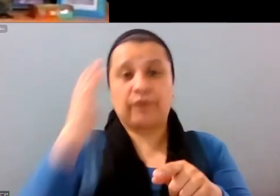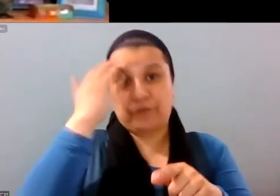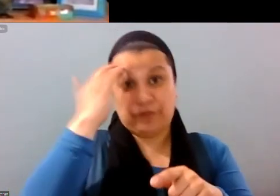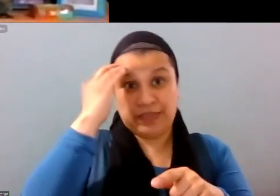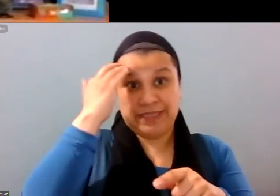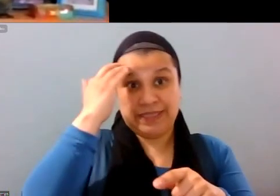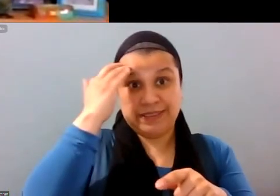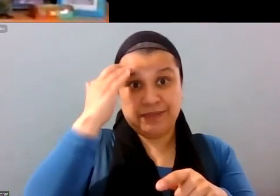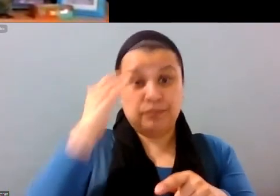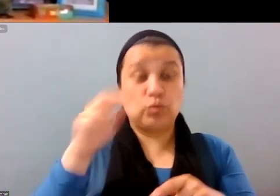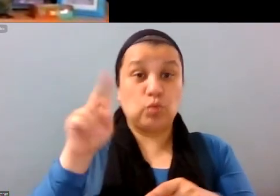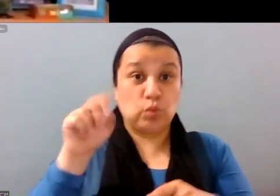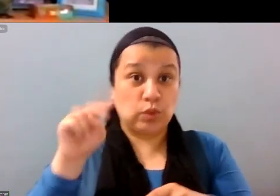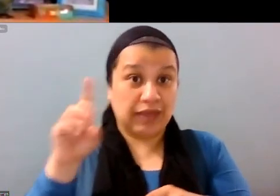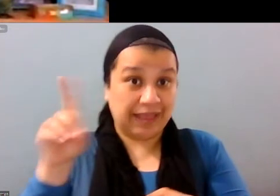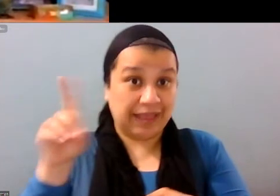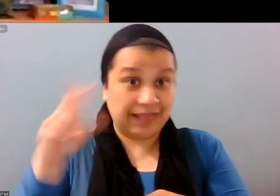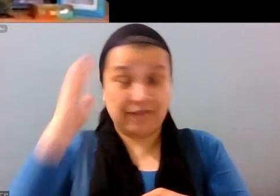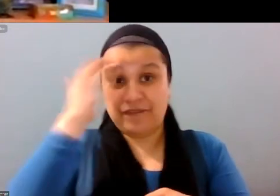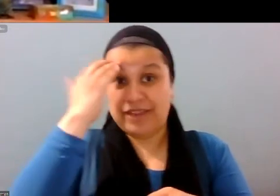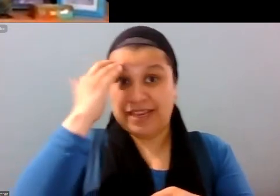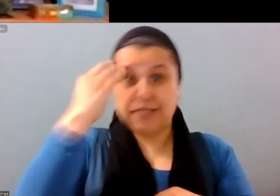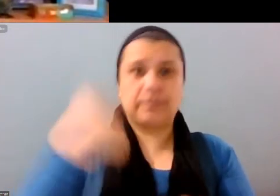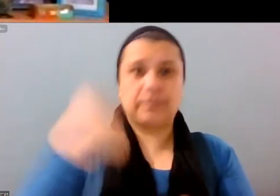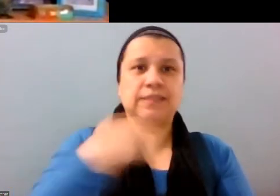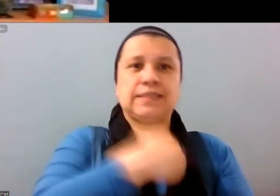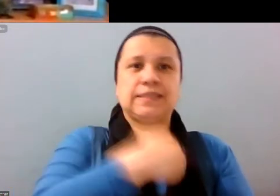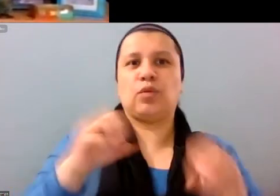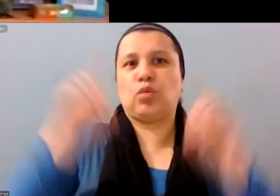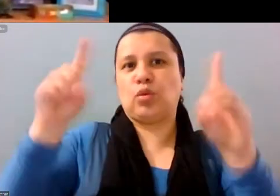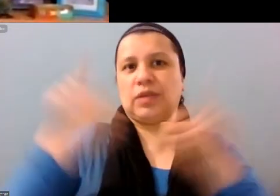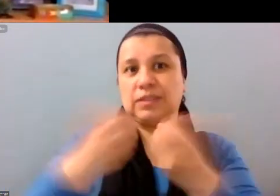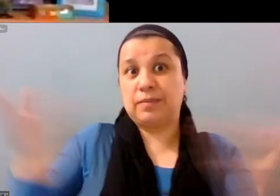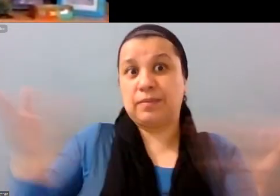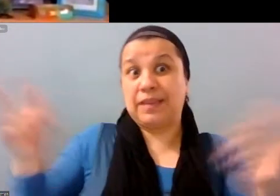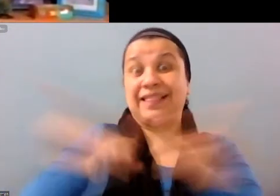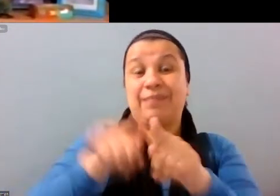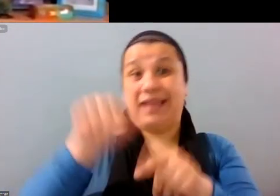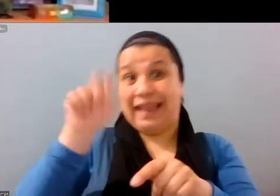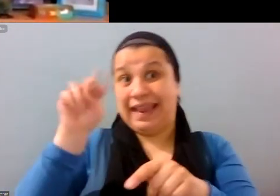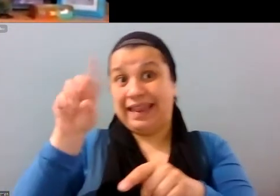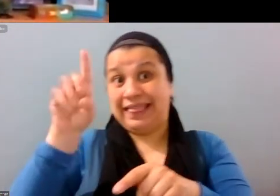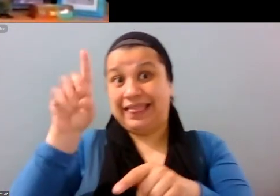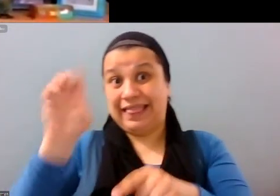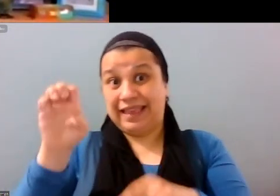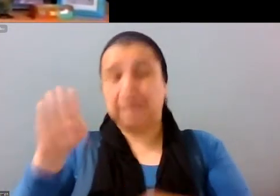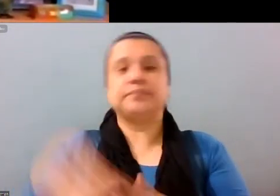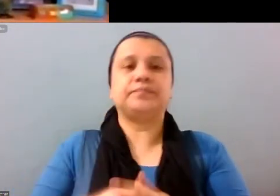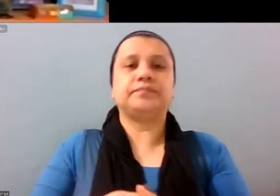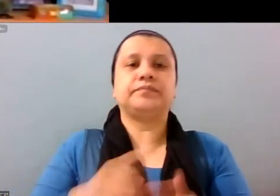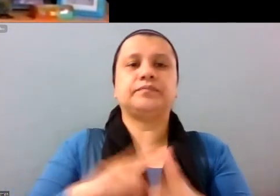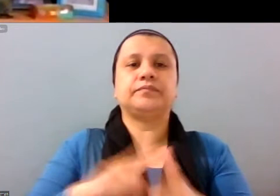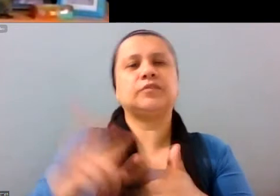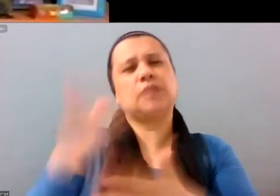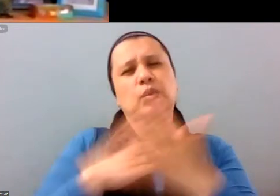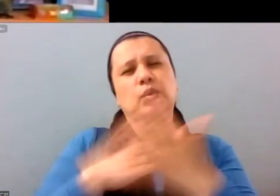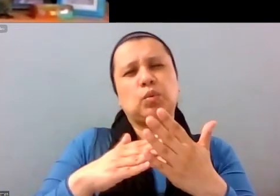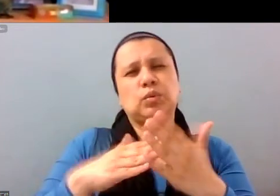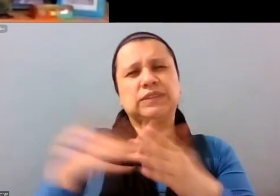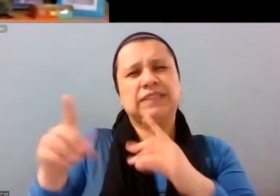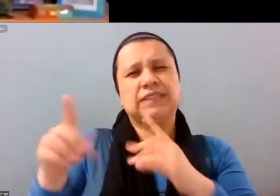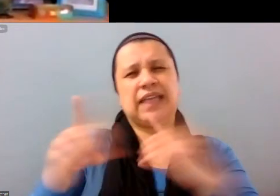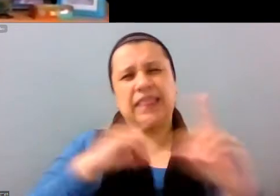del Facebook de la UNED del Facebook del Ministerio de Educación Pública y del ANDE y hay una serie de